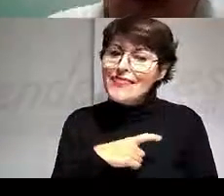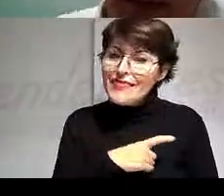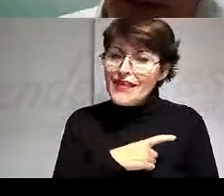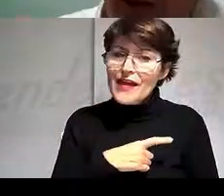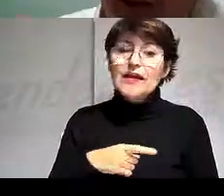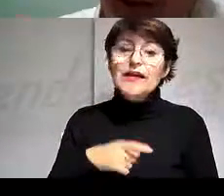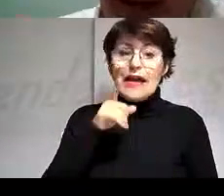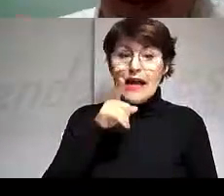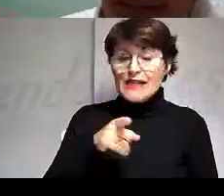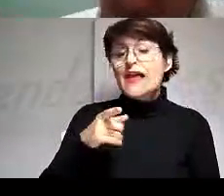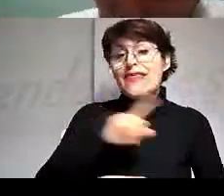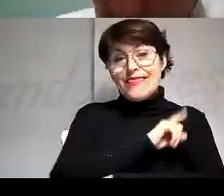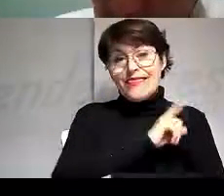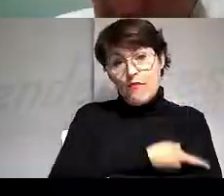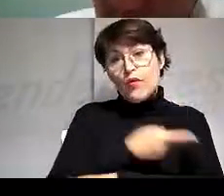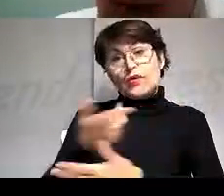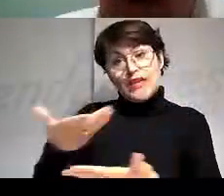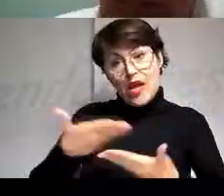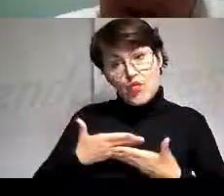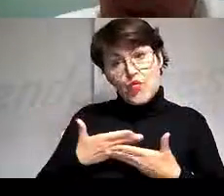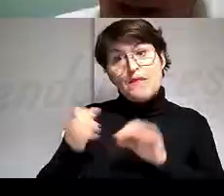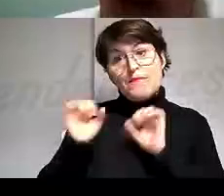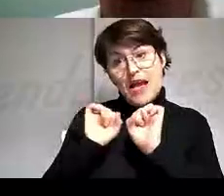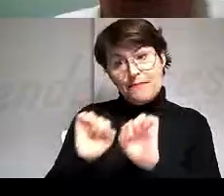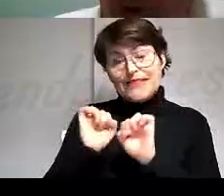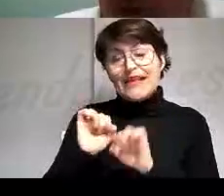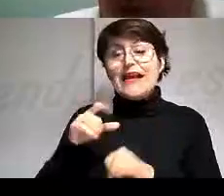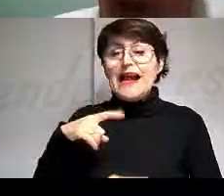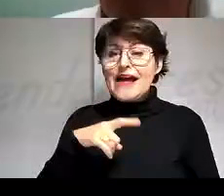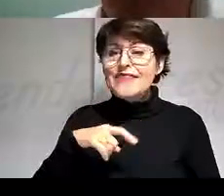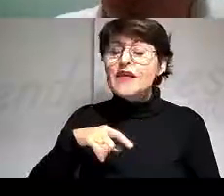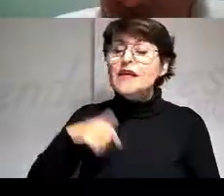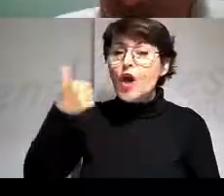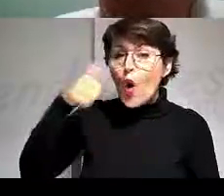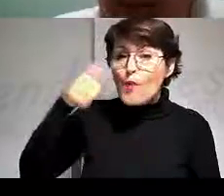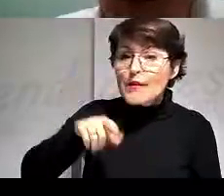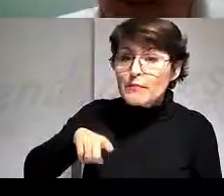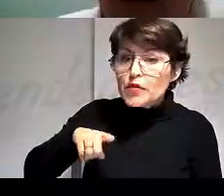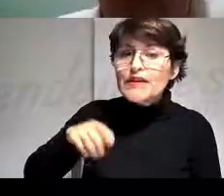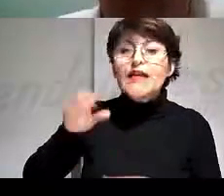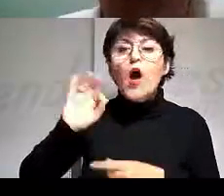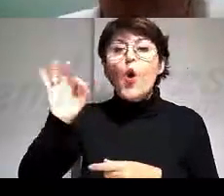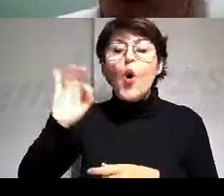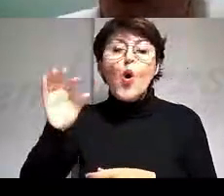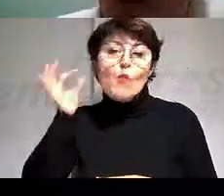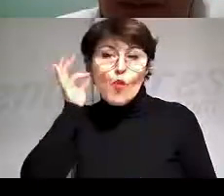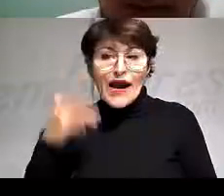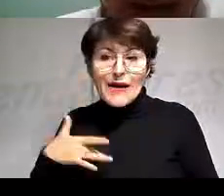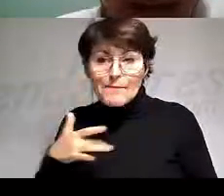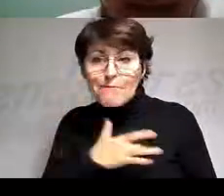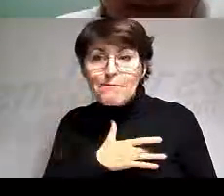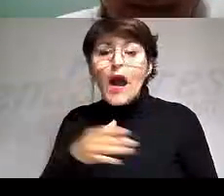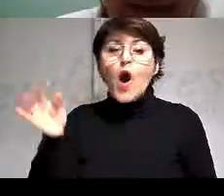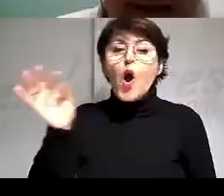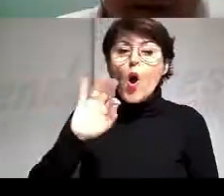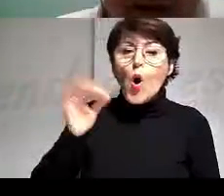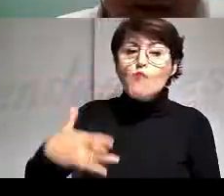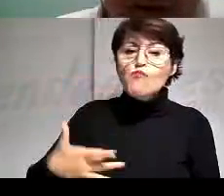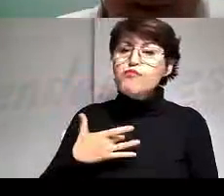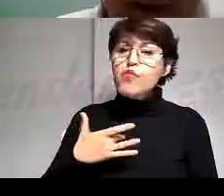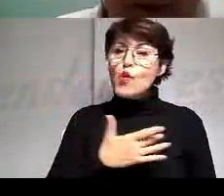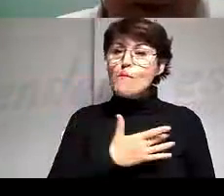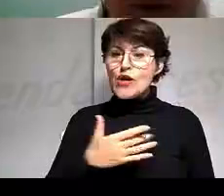disminución del riesgo de cáncer de próstata, mama, colon y pulmón. Pensad que son probablemente, yo